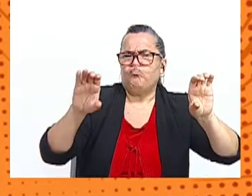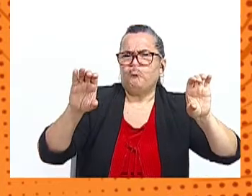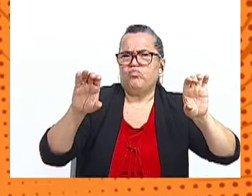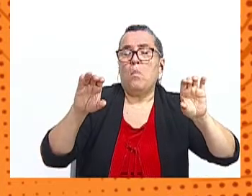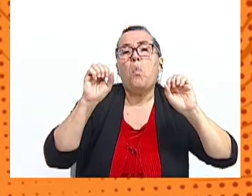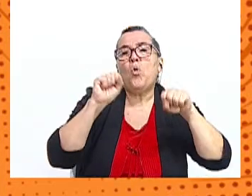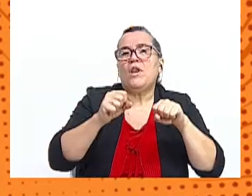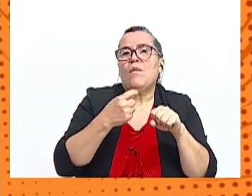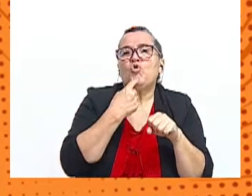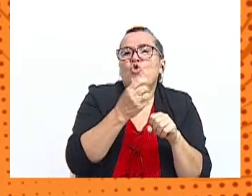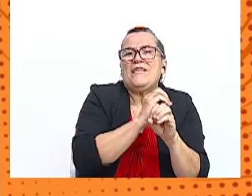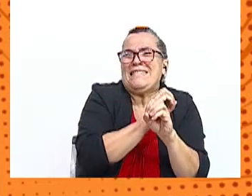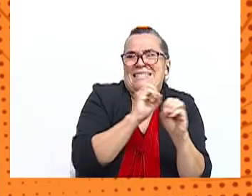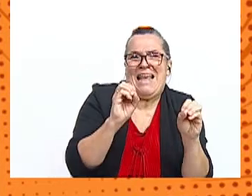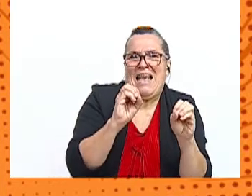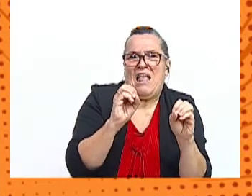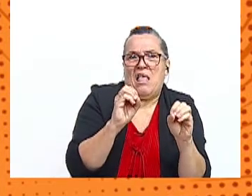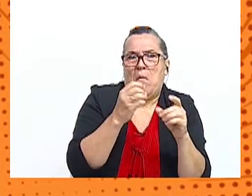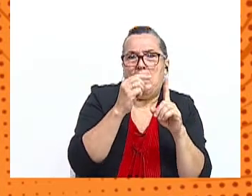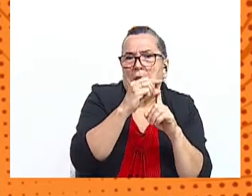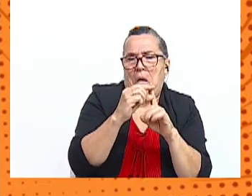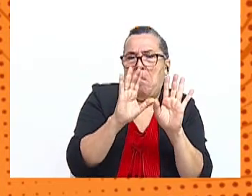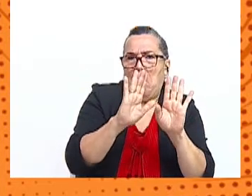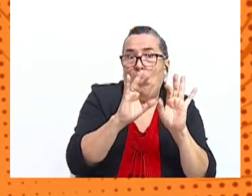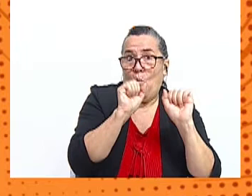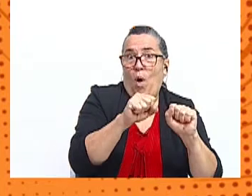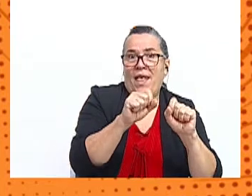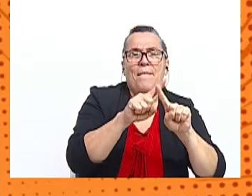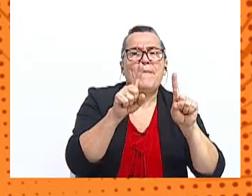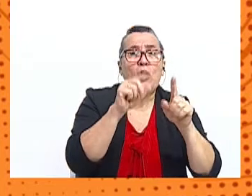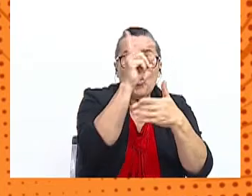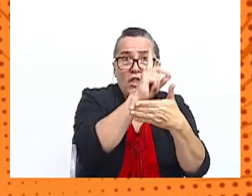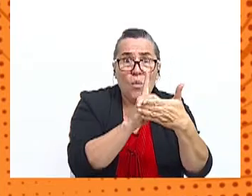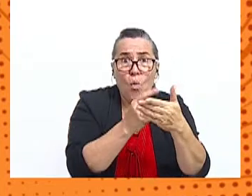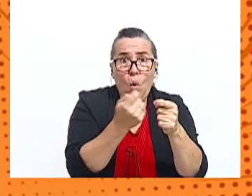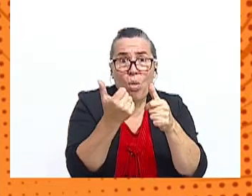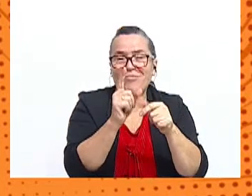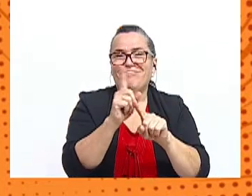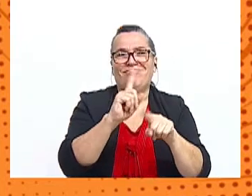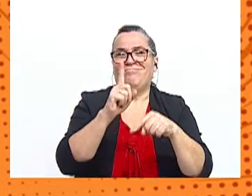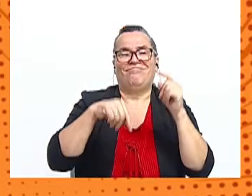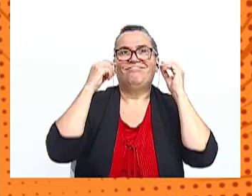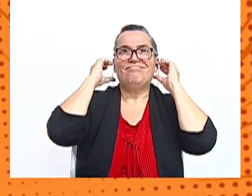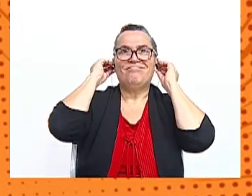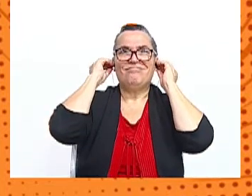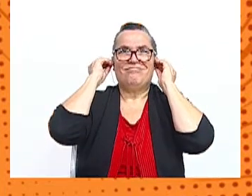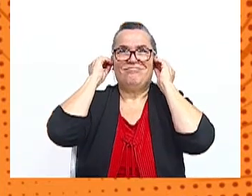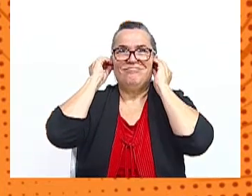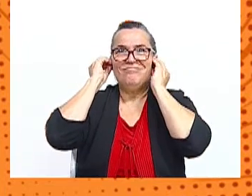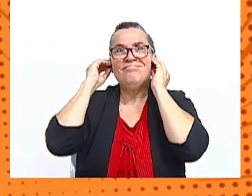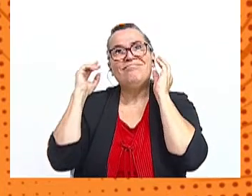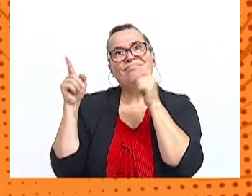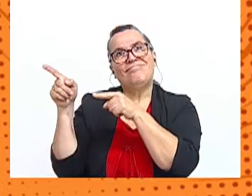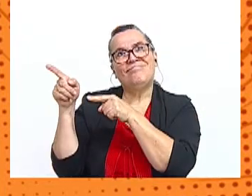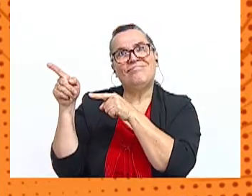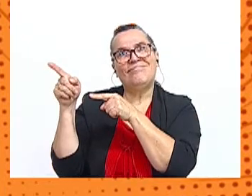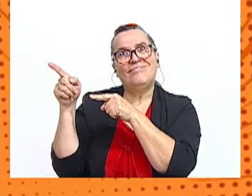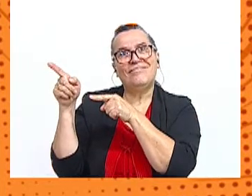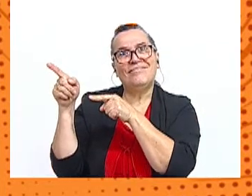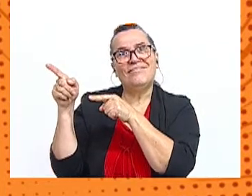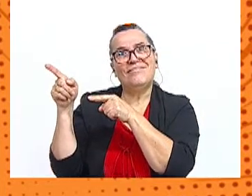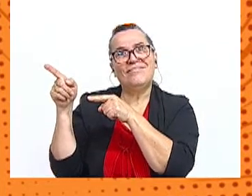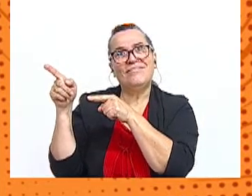texto, pero no se puede omitir el dibujo. Veamos este ejemplo en pantalla. Si observan